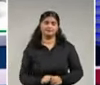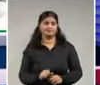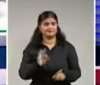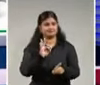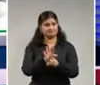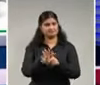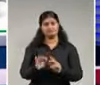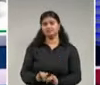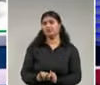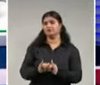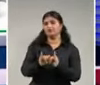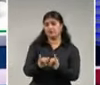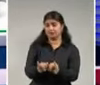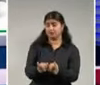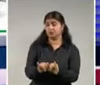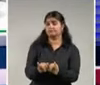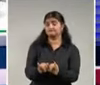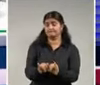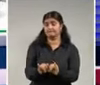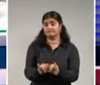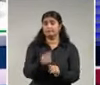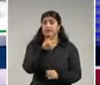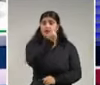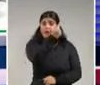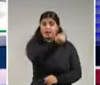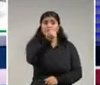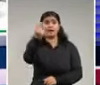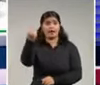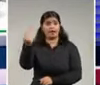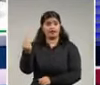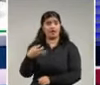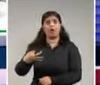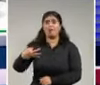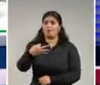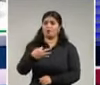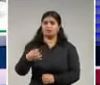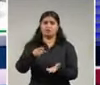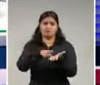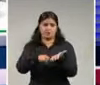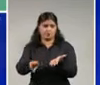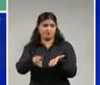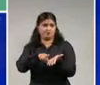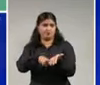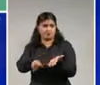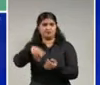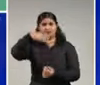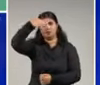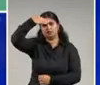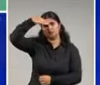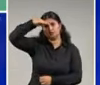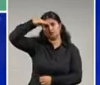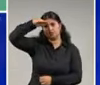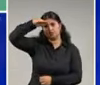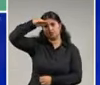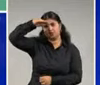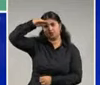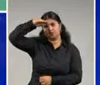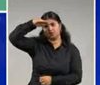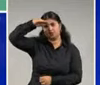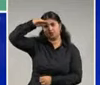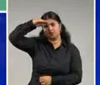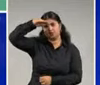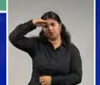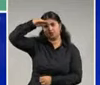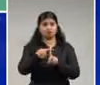análisis de la incidencia de la enfermedad por cada uno de los municipios y provincias del país. En Pinar del Río se reportaron solo